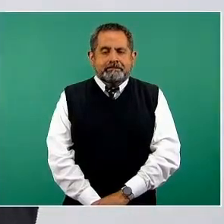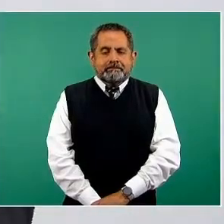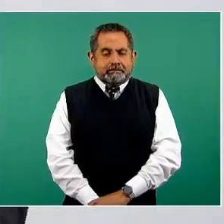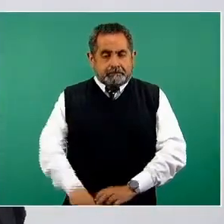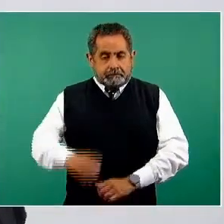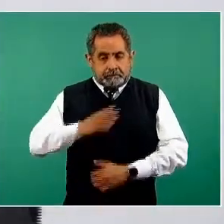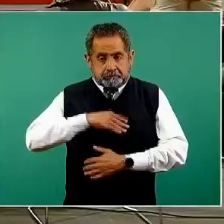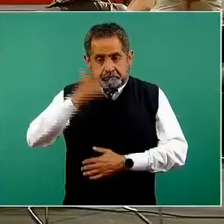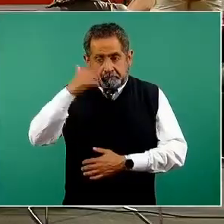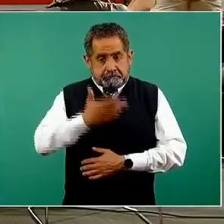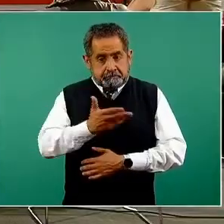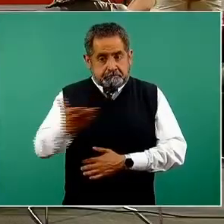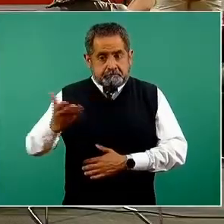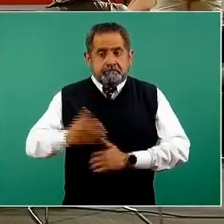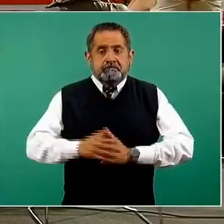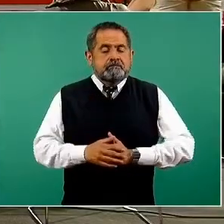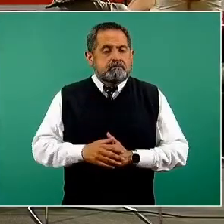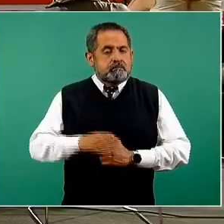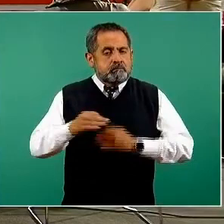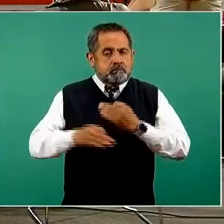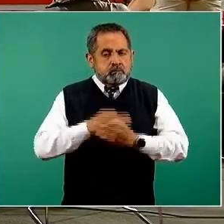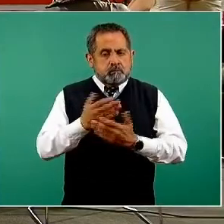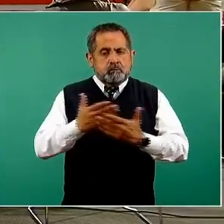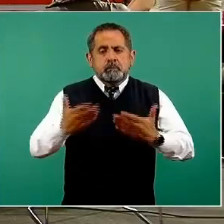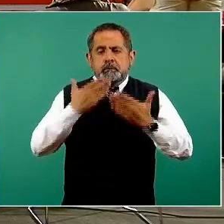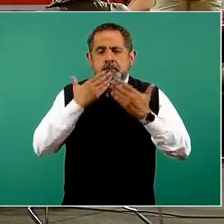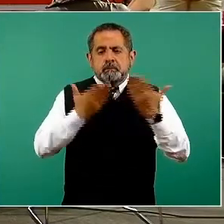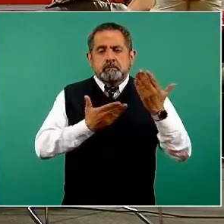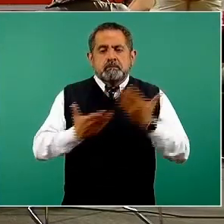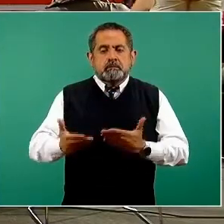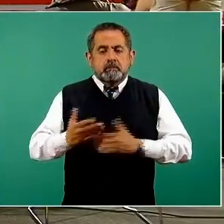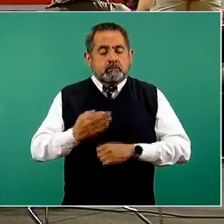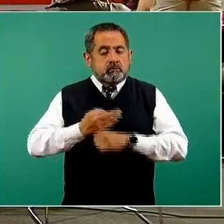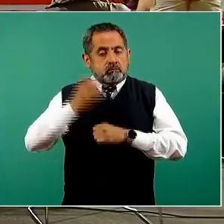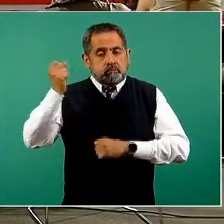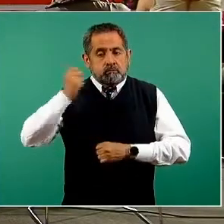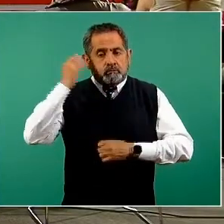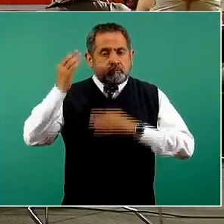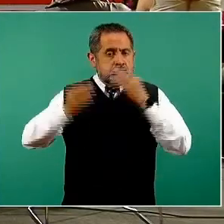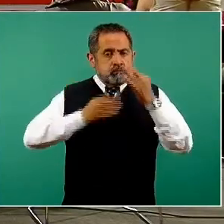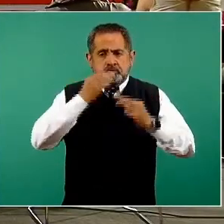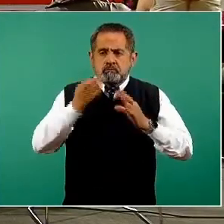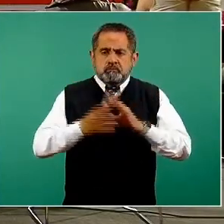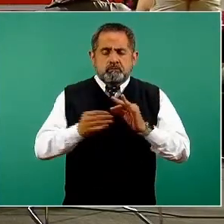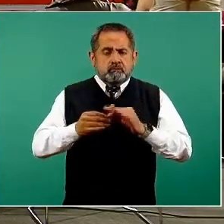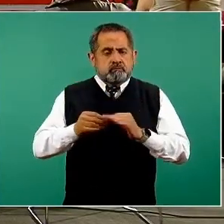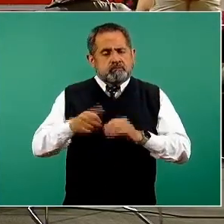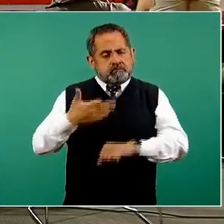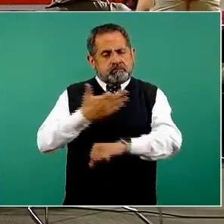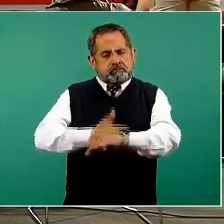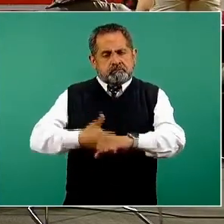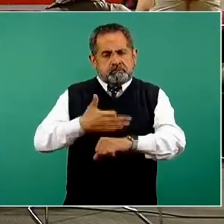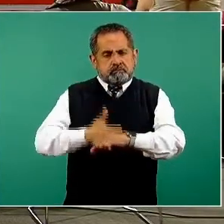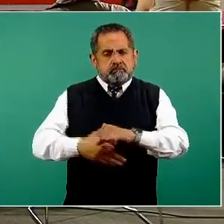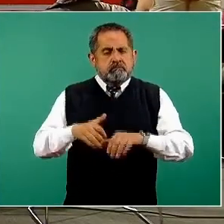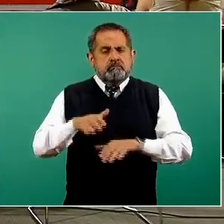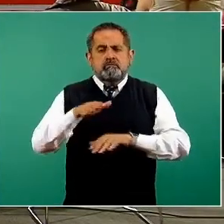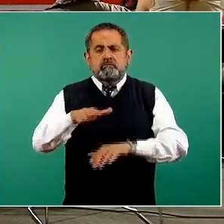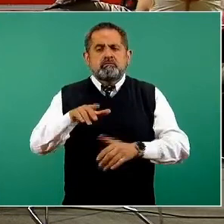Muy buenas noches, sean todas y todos bienvenidos a una conferencia vespertina más